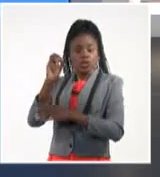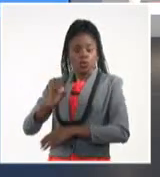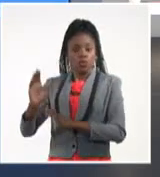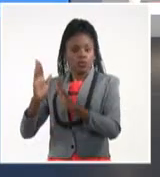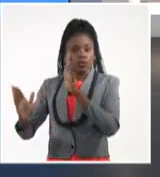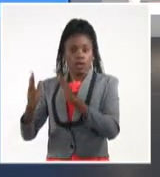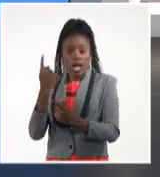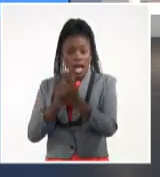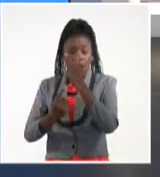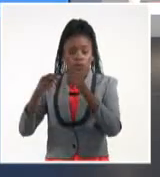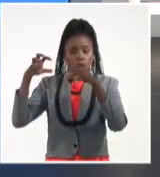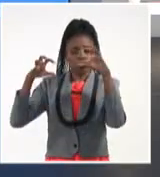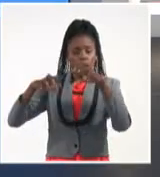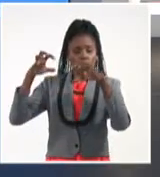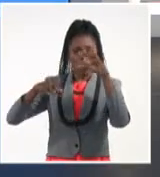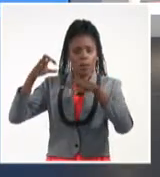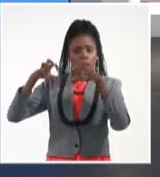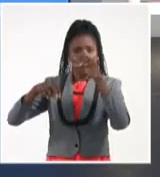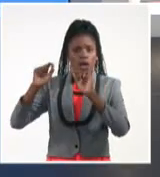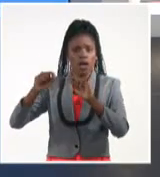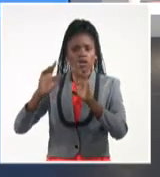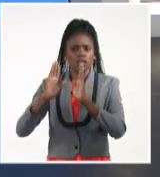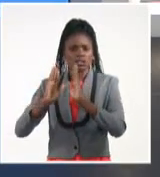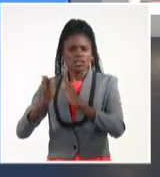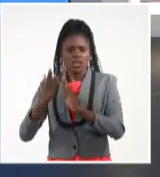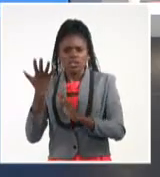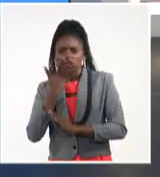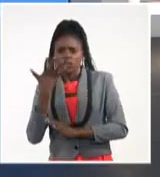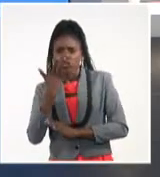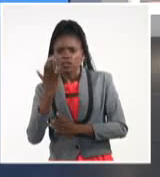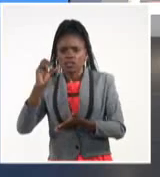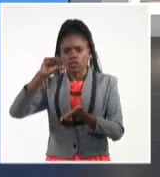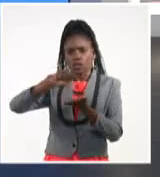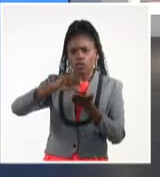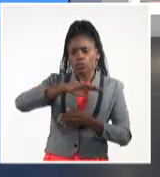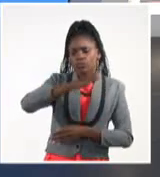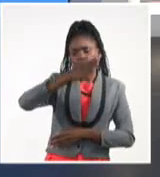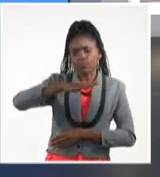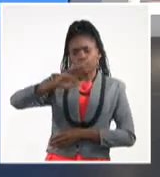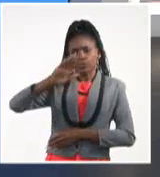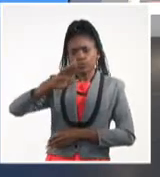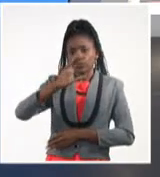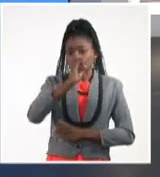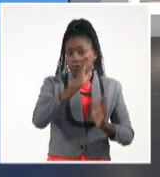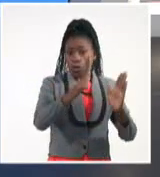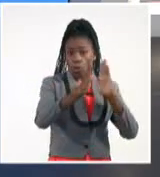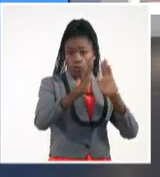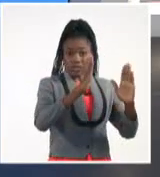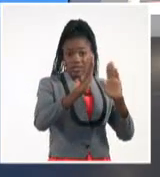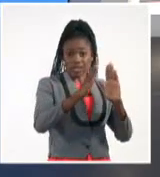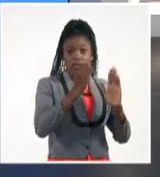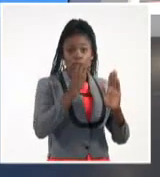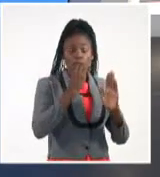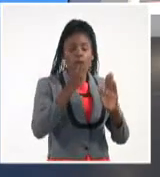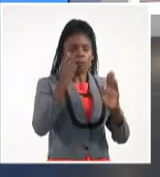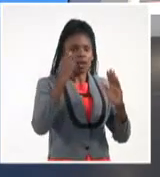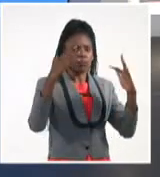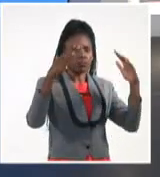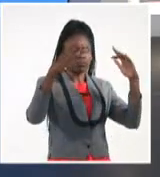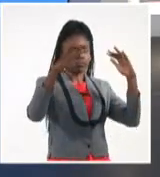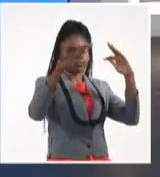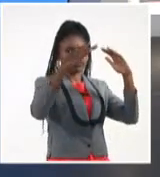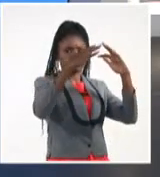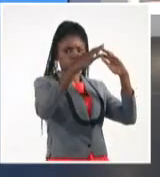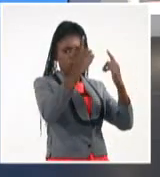ocurrirán algunas lluvias concentradas principalmente hacia el interior y costa norte. En el occidente, parcialmente nublado, como podemos apreciar, con